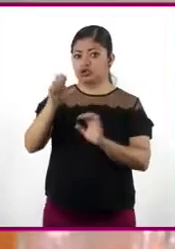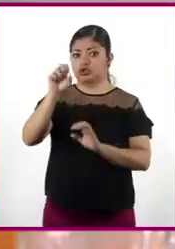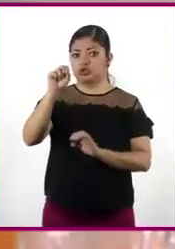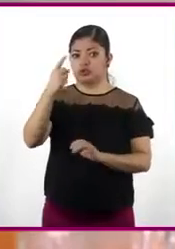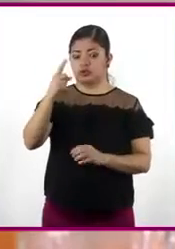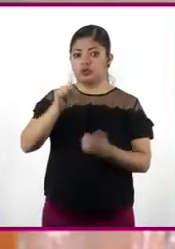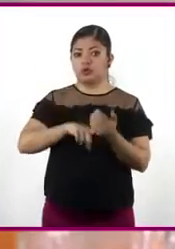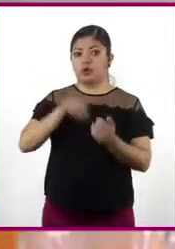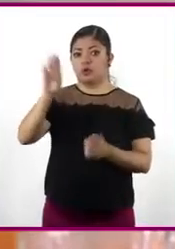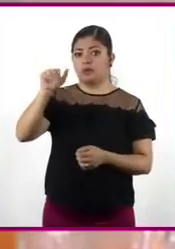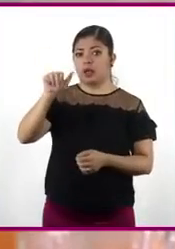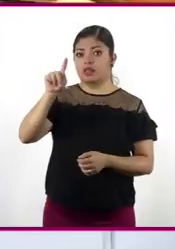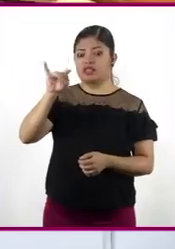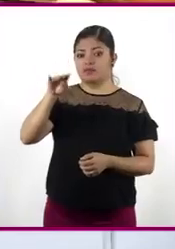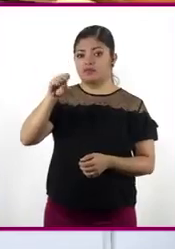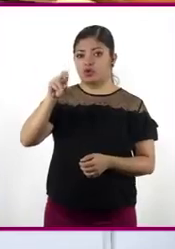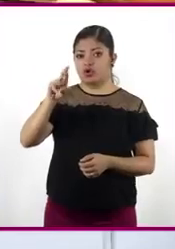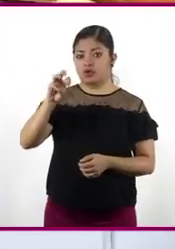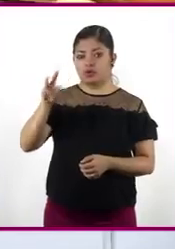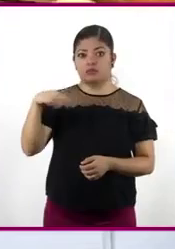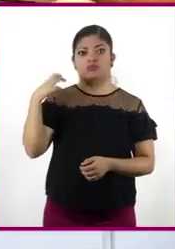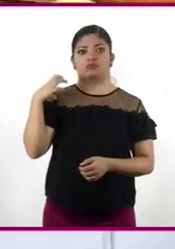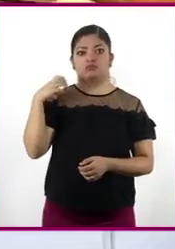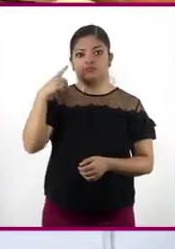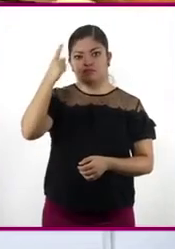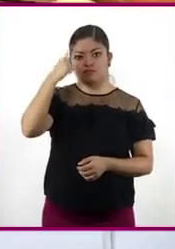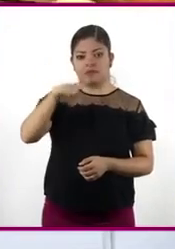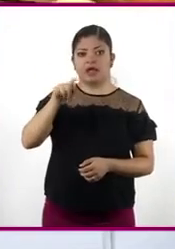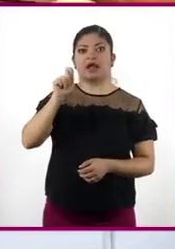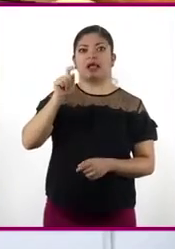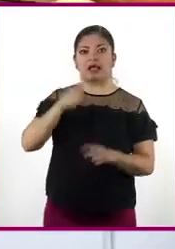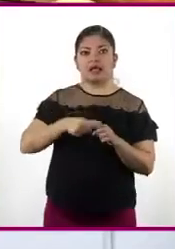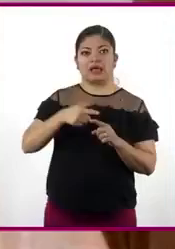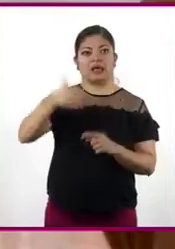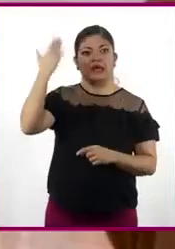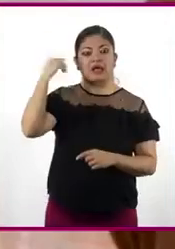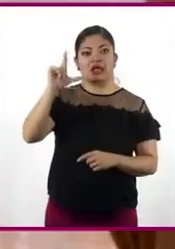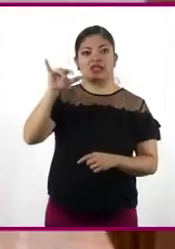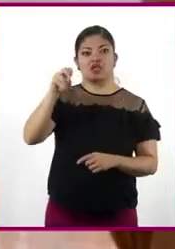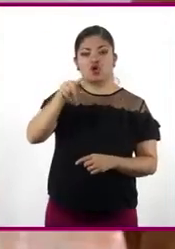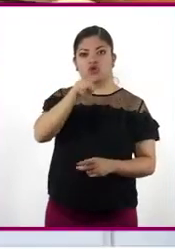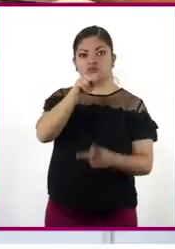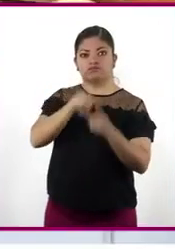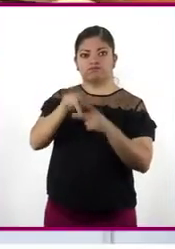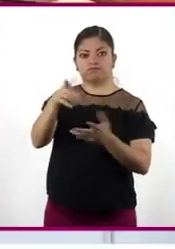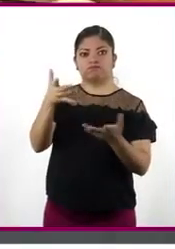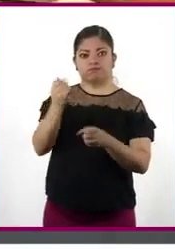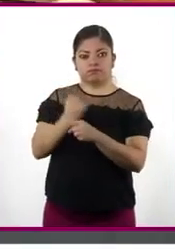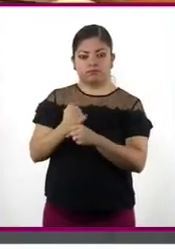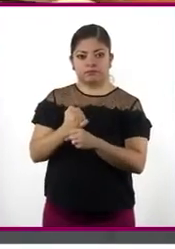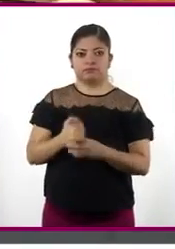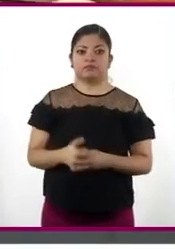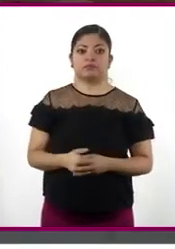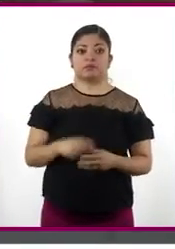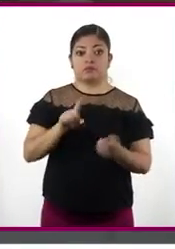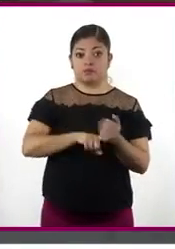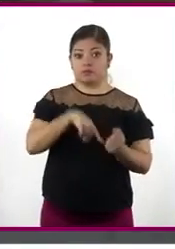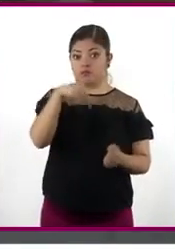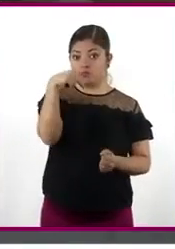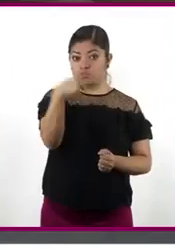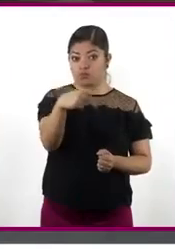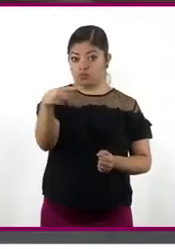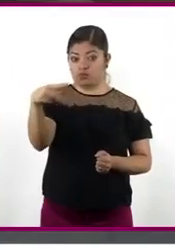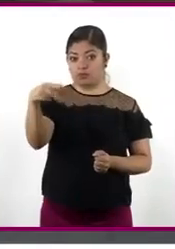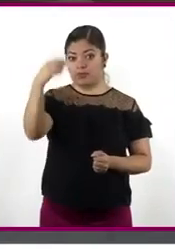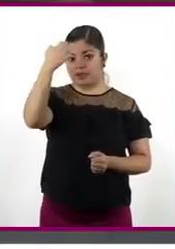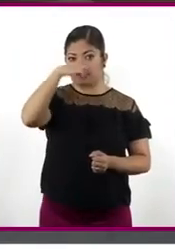en Baltimore para asesinar al presidente electo Abraham Lincoln. Con base en su experiencia,